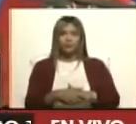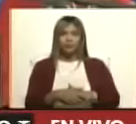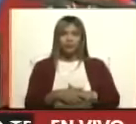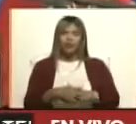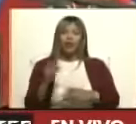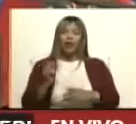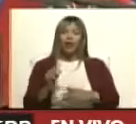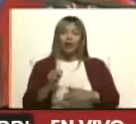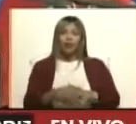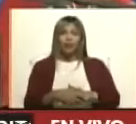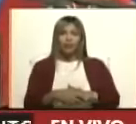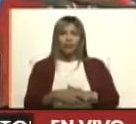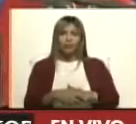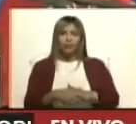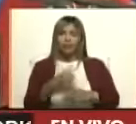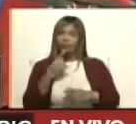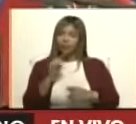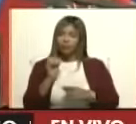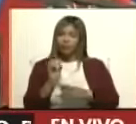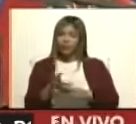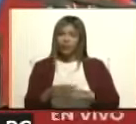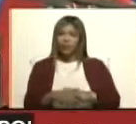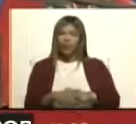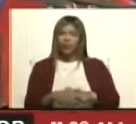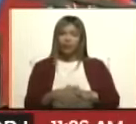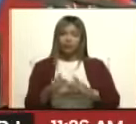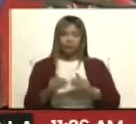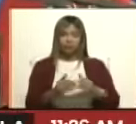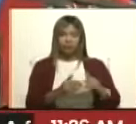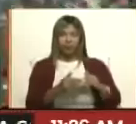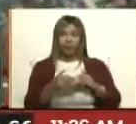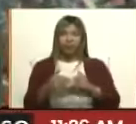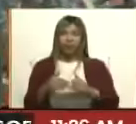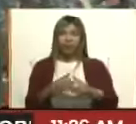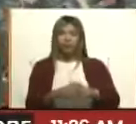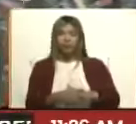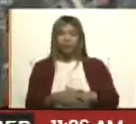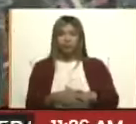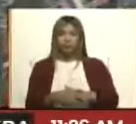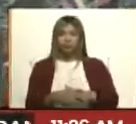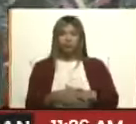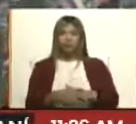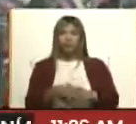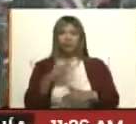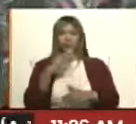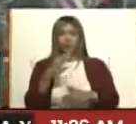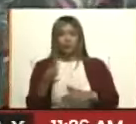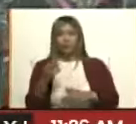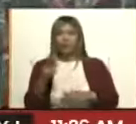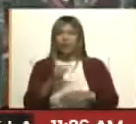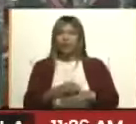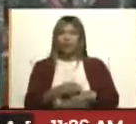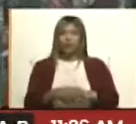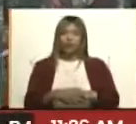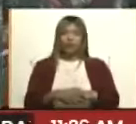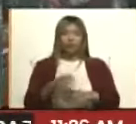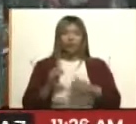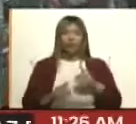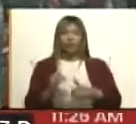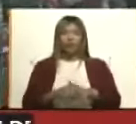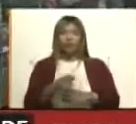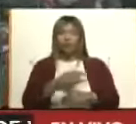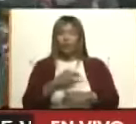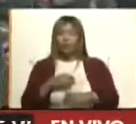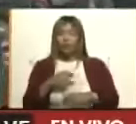esto es un mensaje unánime de los rectores y rectoras del Consejo Nacional Electoral,